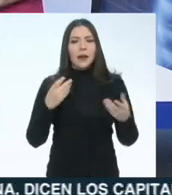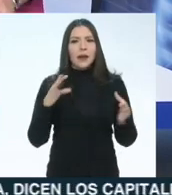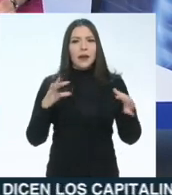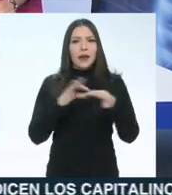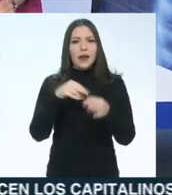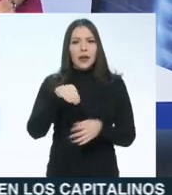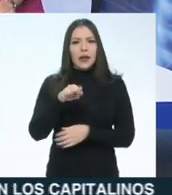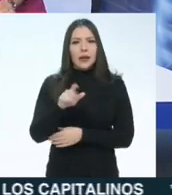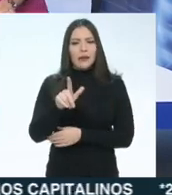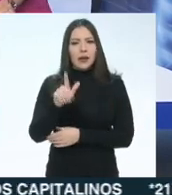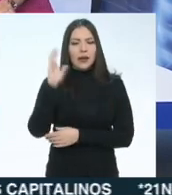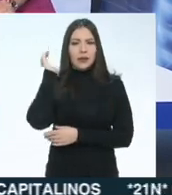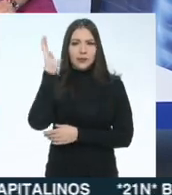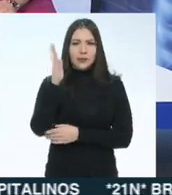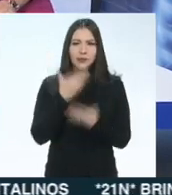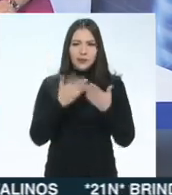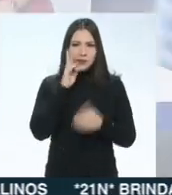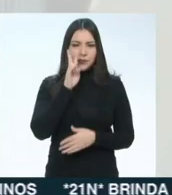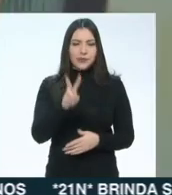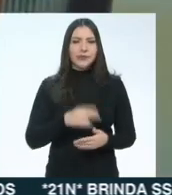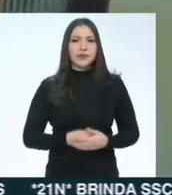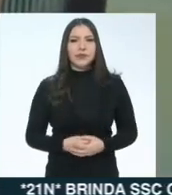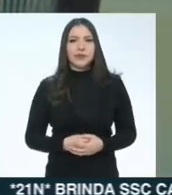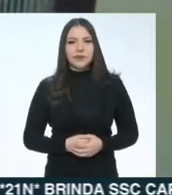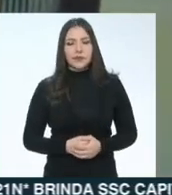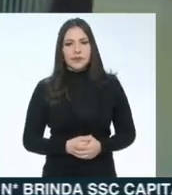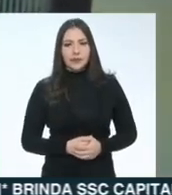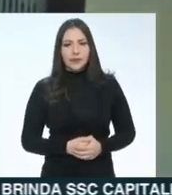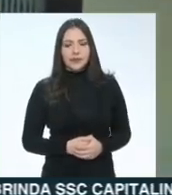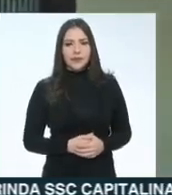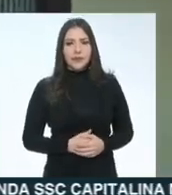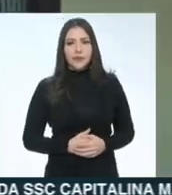y ahorita lo comentamos, Ok. ¿vale? A ver.